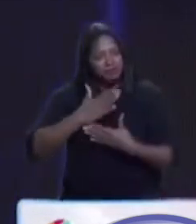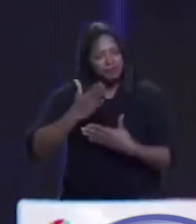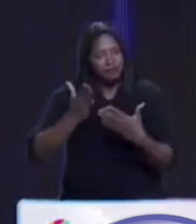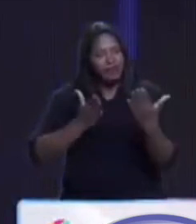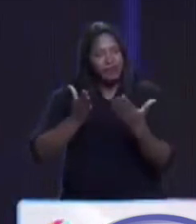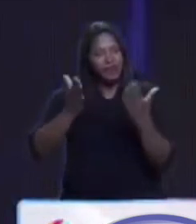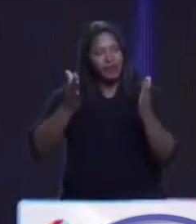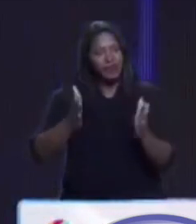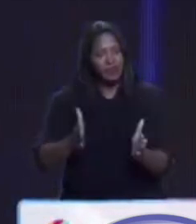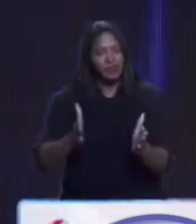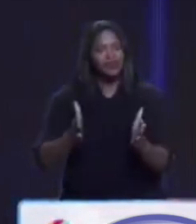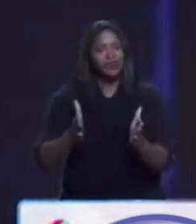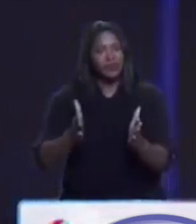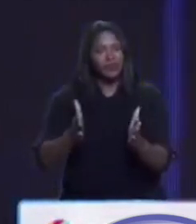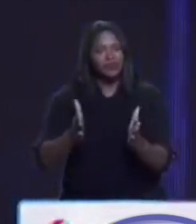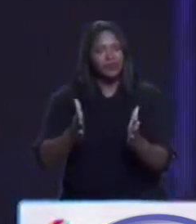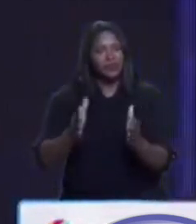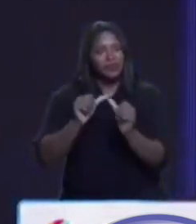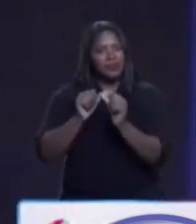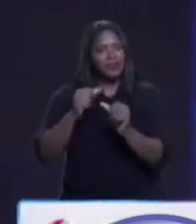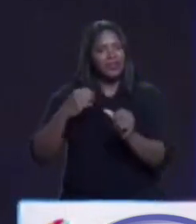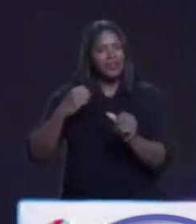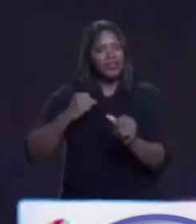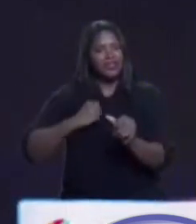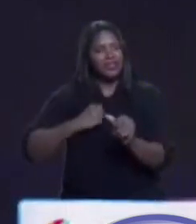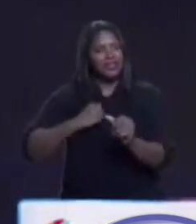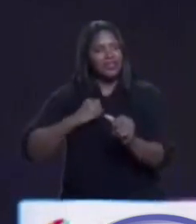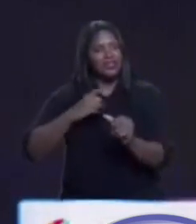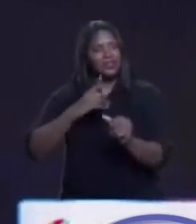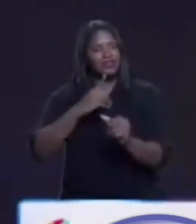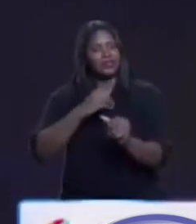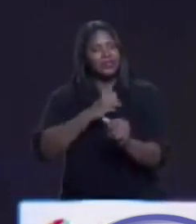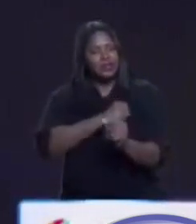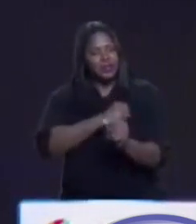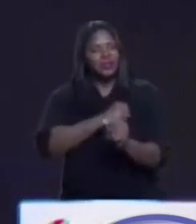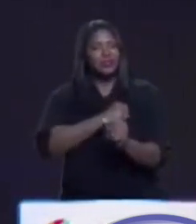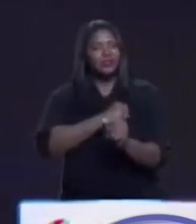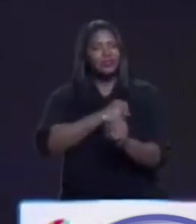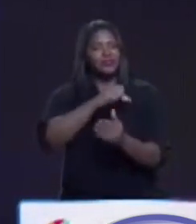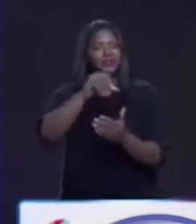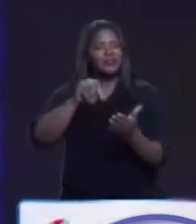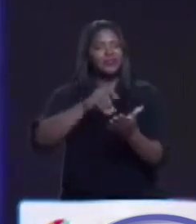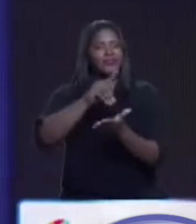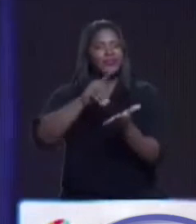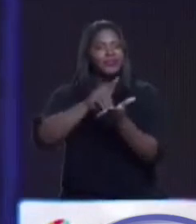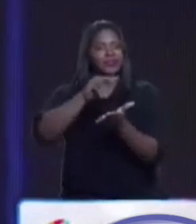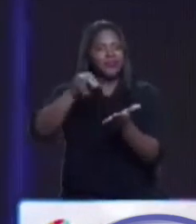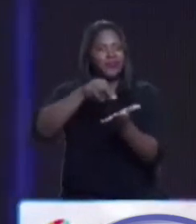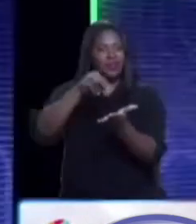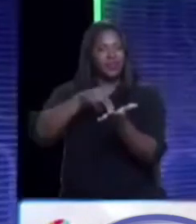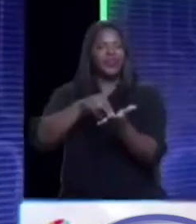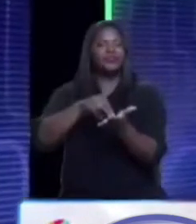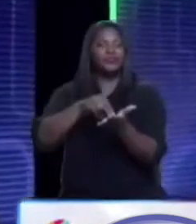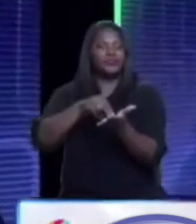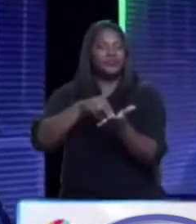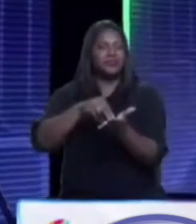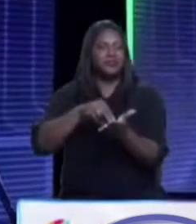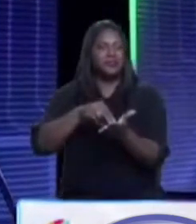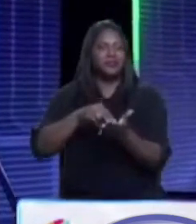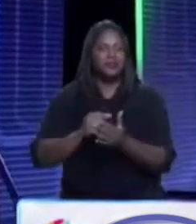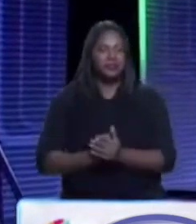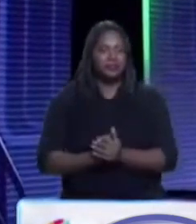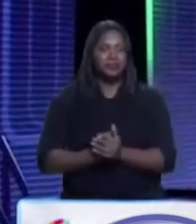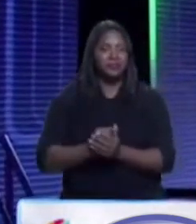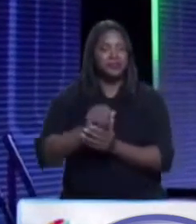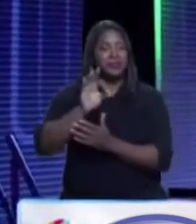Guillermo Moreno, para la senaduría del Distrito Nacional. Y no te arrepentirás. Candidato